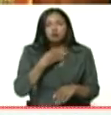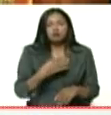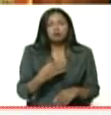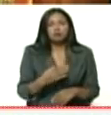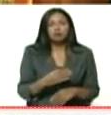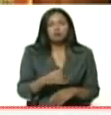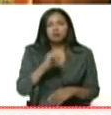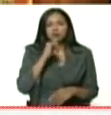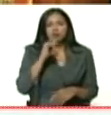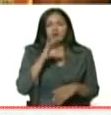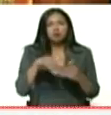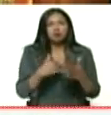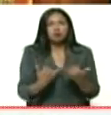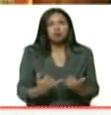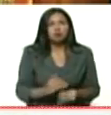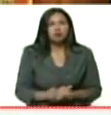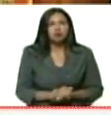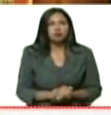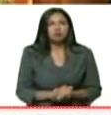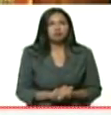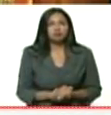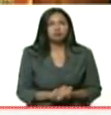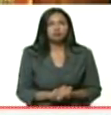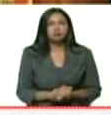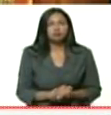en relación a la